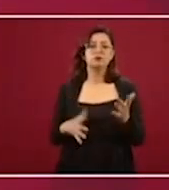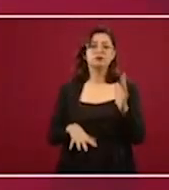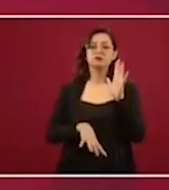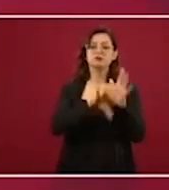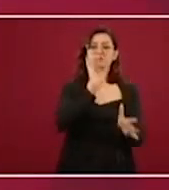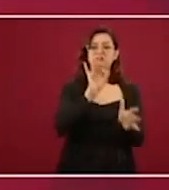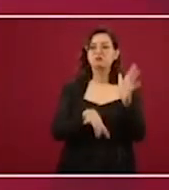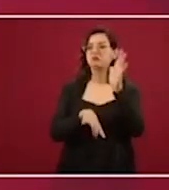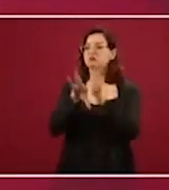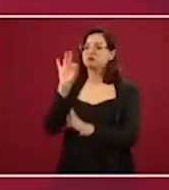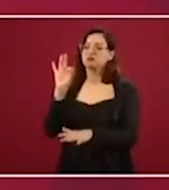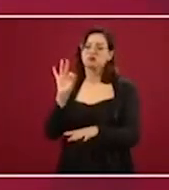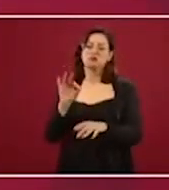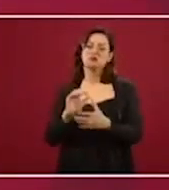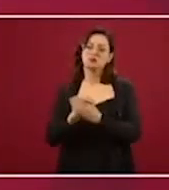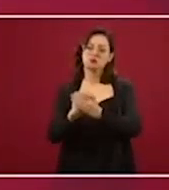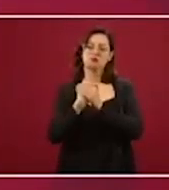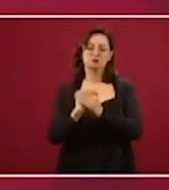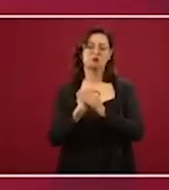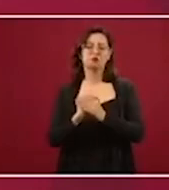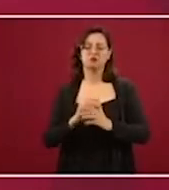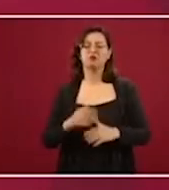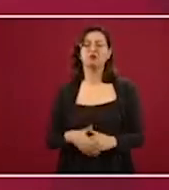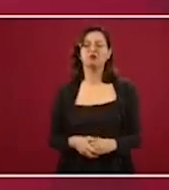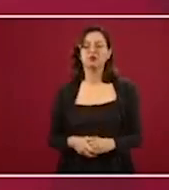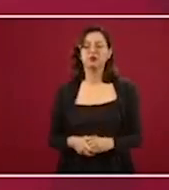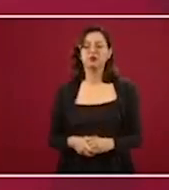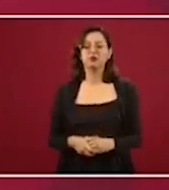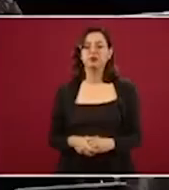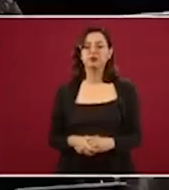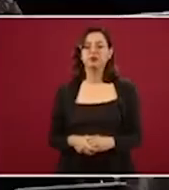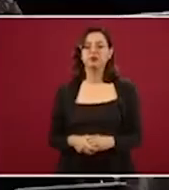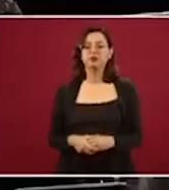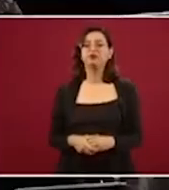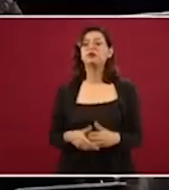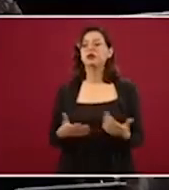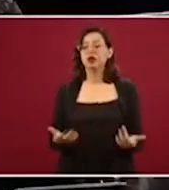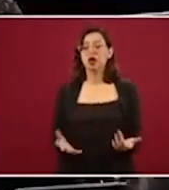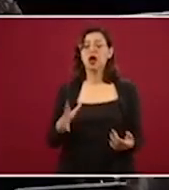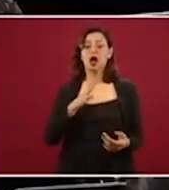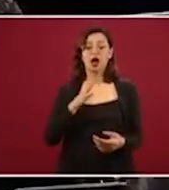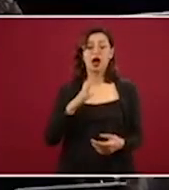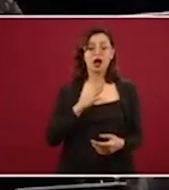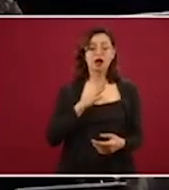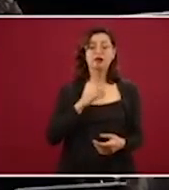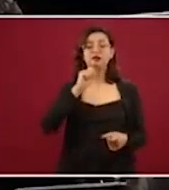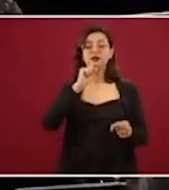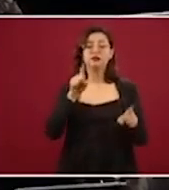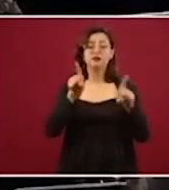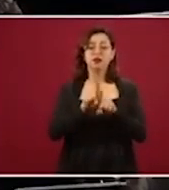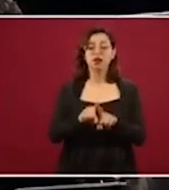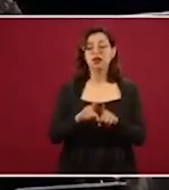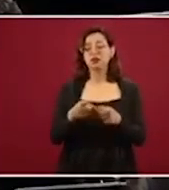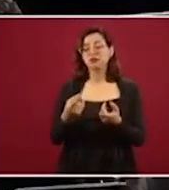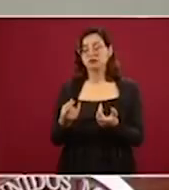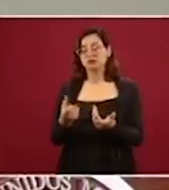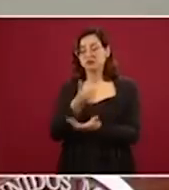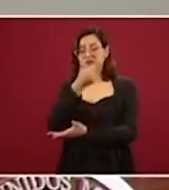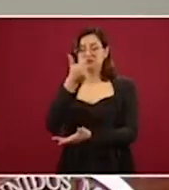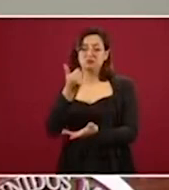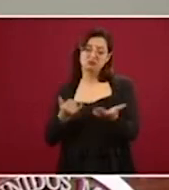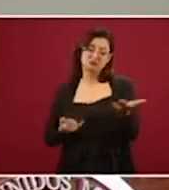aleatoria. Si me permite, presidente, esto está acompañado por otras dos acciones que tomamos en el gobierno de la